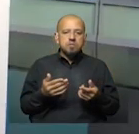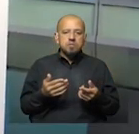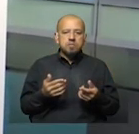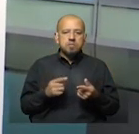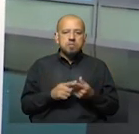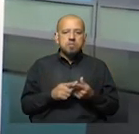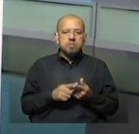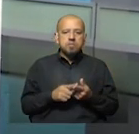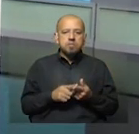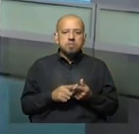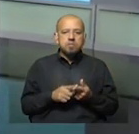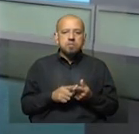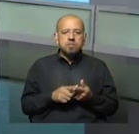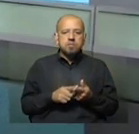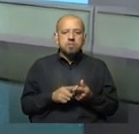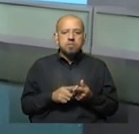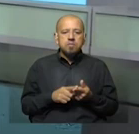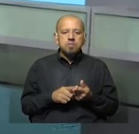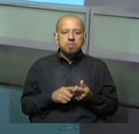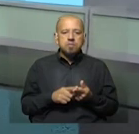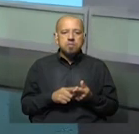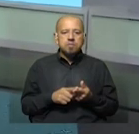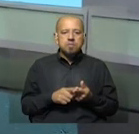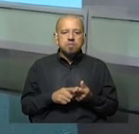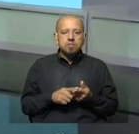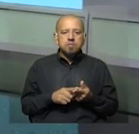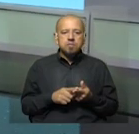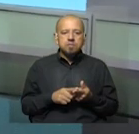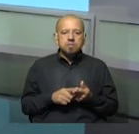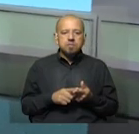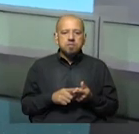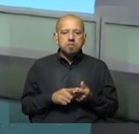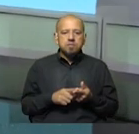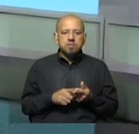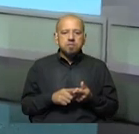no quiero decir mal el correo, un correo pero electrónico.